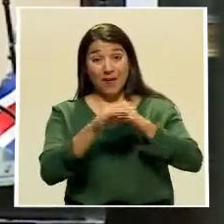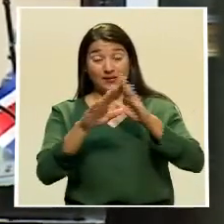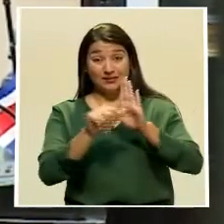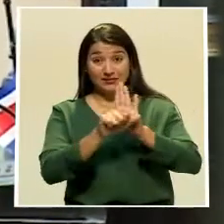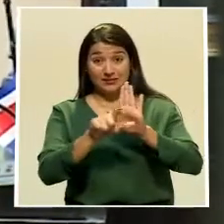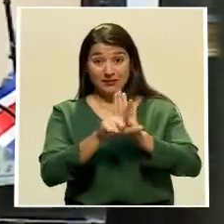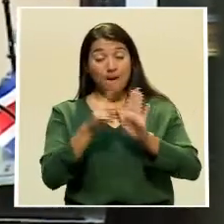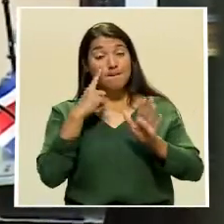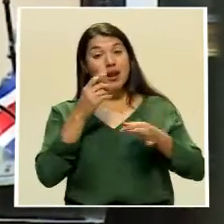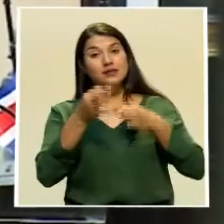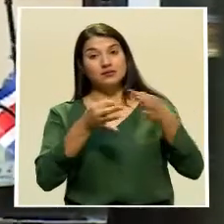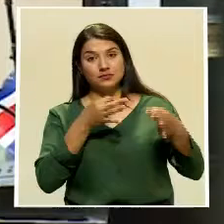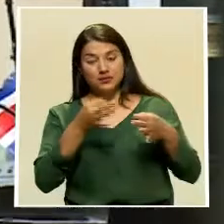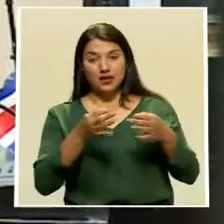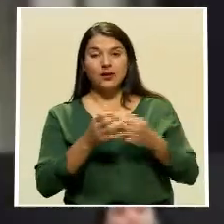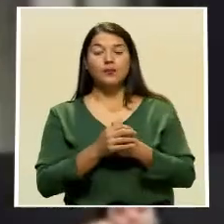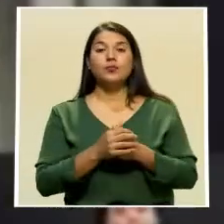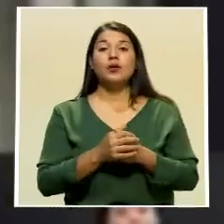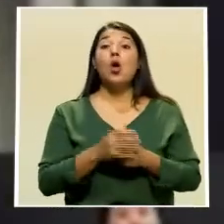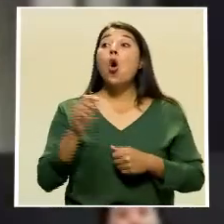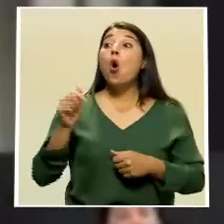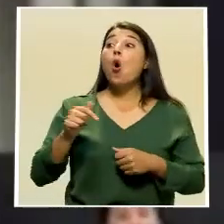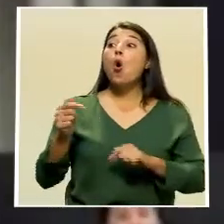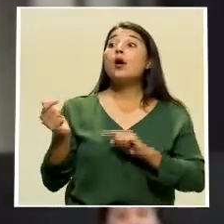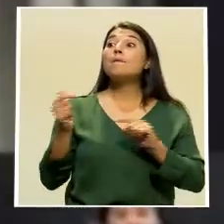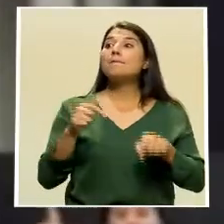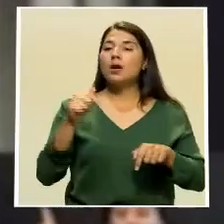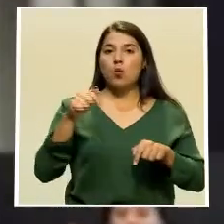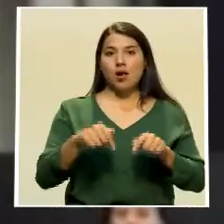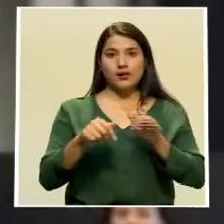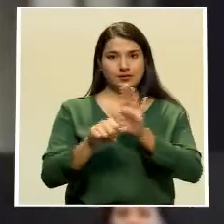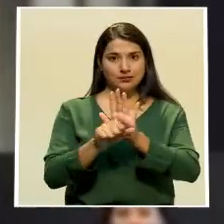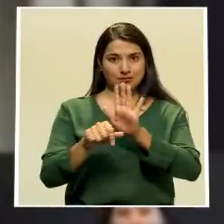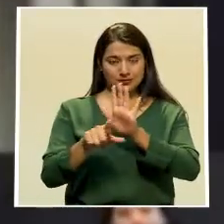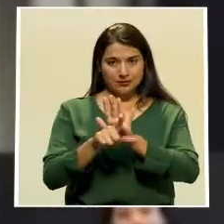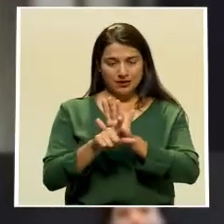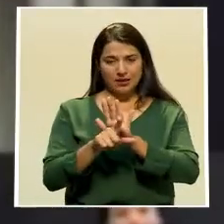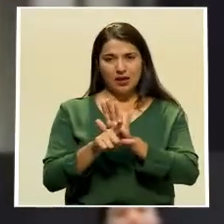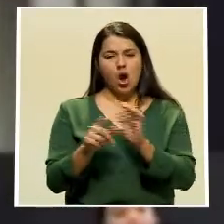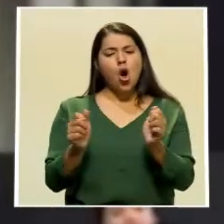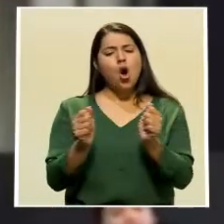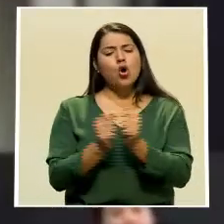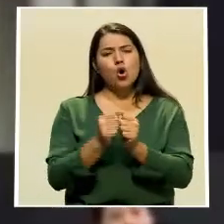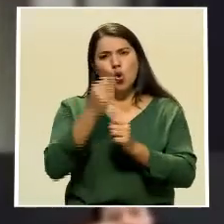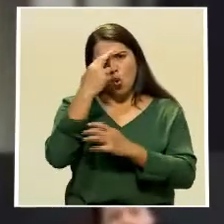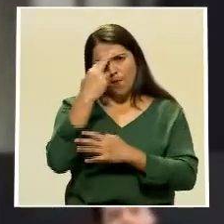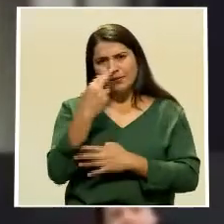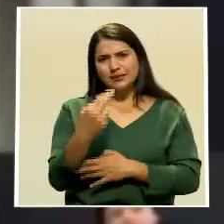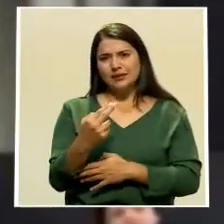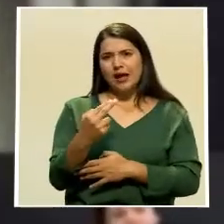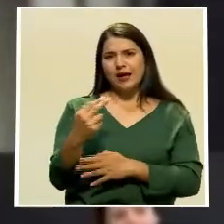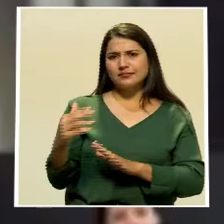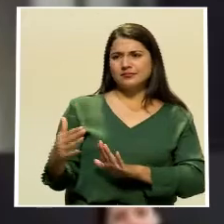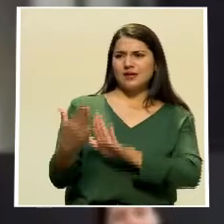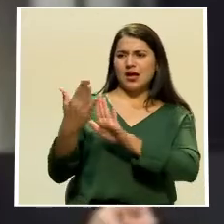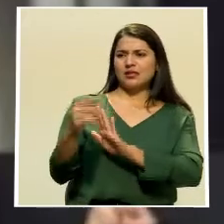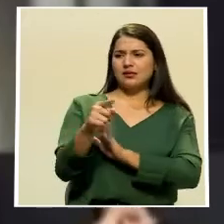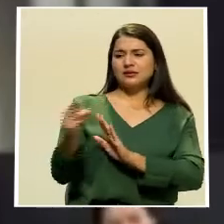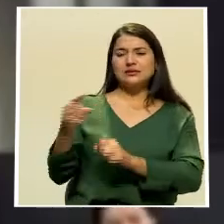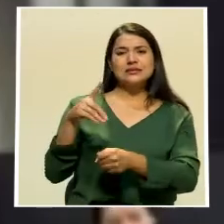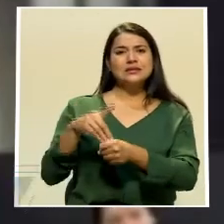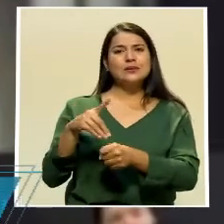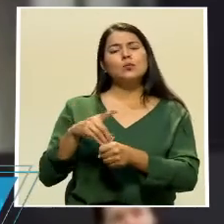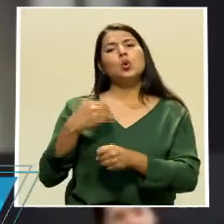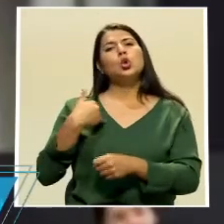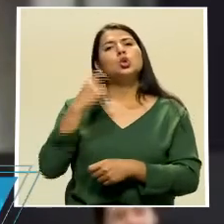legislativo. Hoy acudo ante este plenario legislativo con humildad ante los señores y señoras diputadas